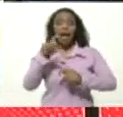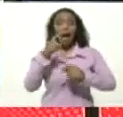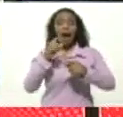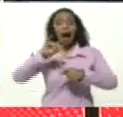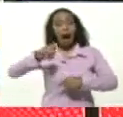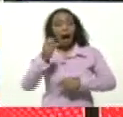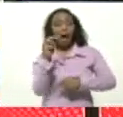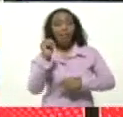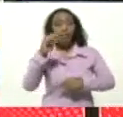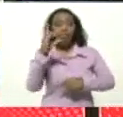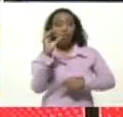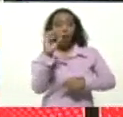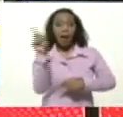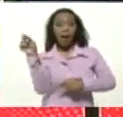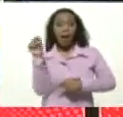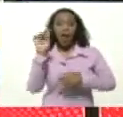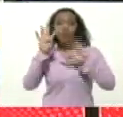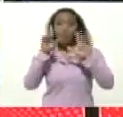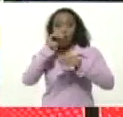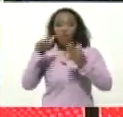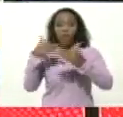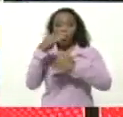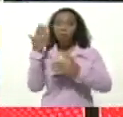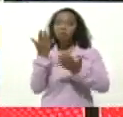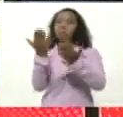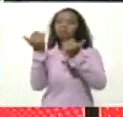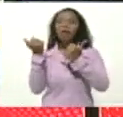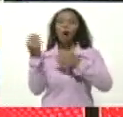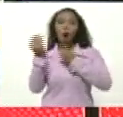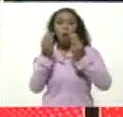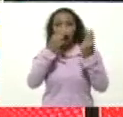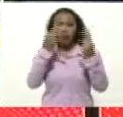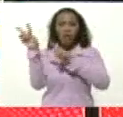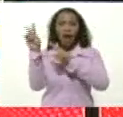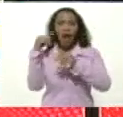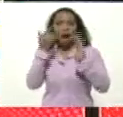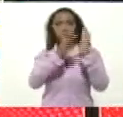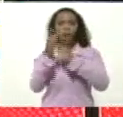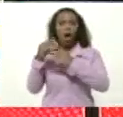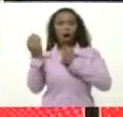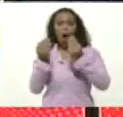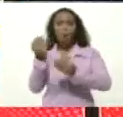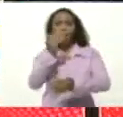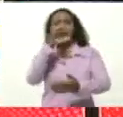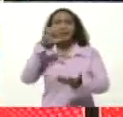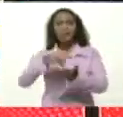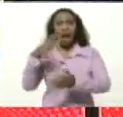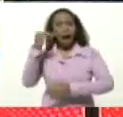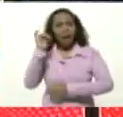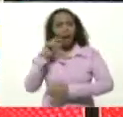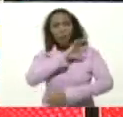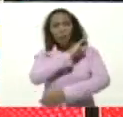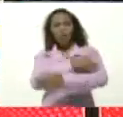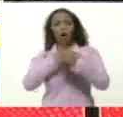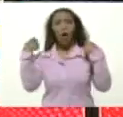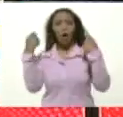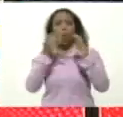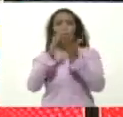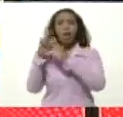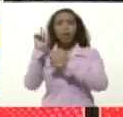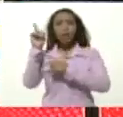9 años después, Alejandro, dime, ¿cómo ves la comuna? ¿Cómo está el poder comunal en La Guaira? Por favor,